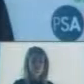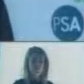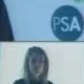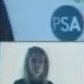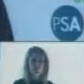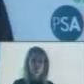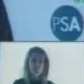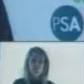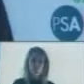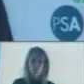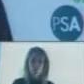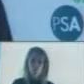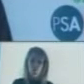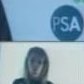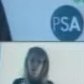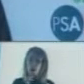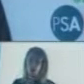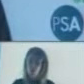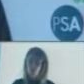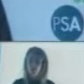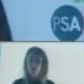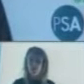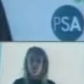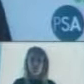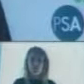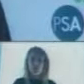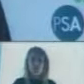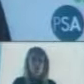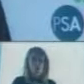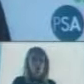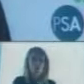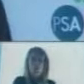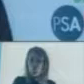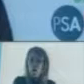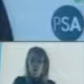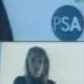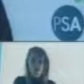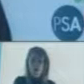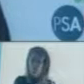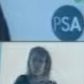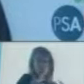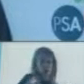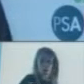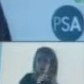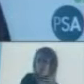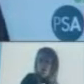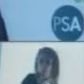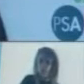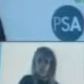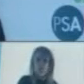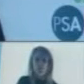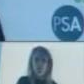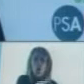Hoy en día ya no hace falta estar en una gran ciudad. No hace falta pasearse por los bulevares